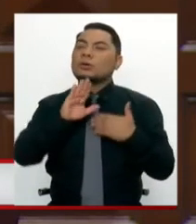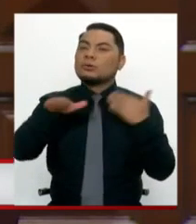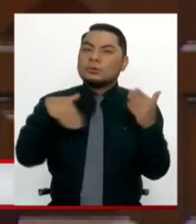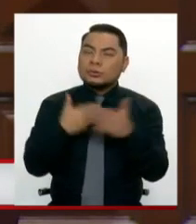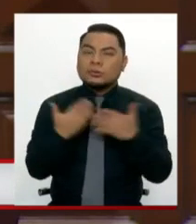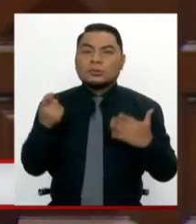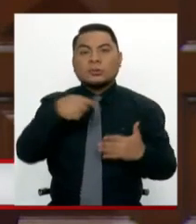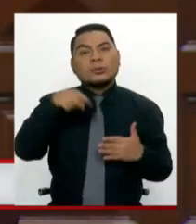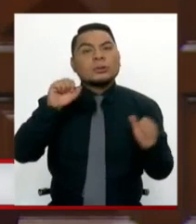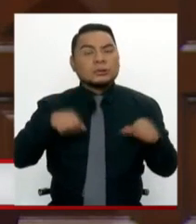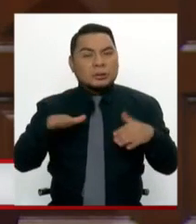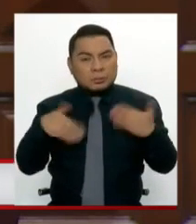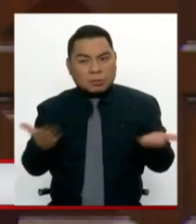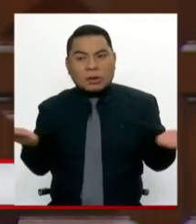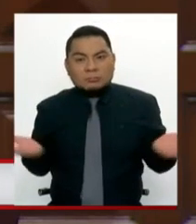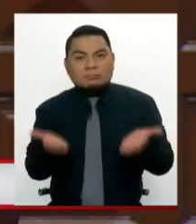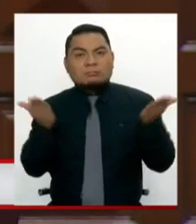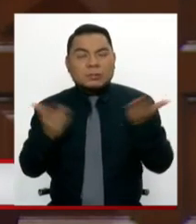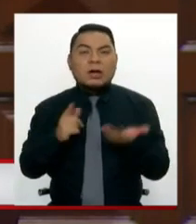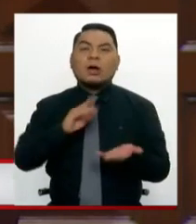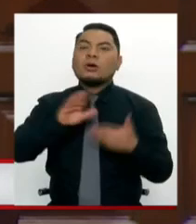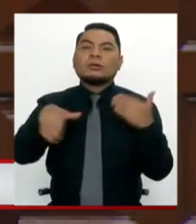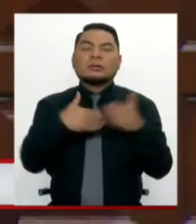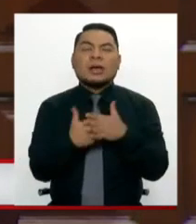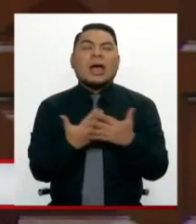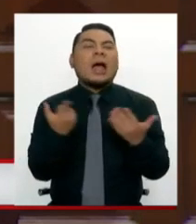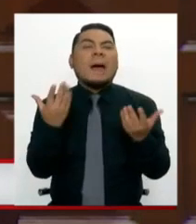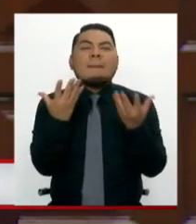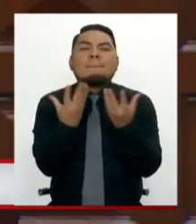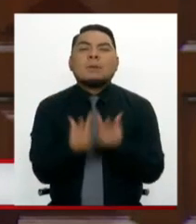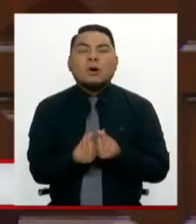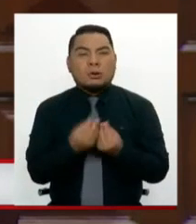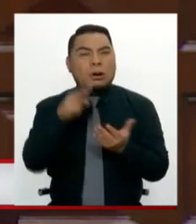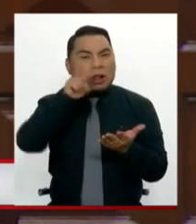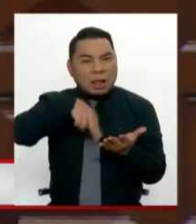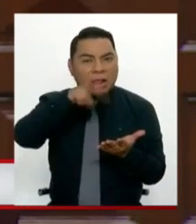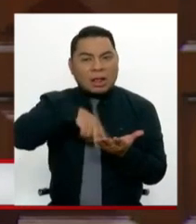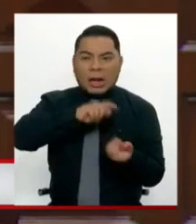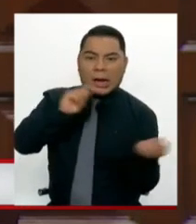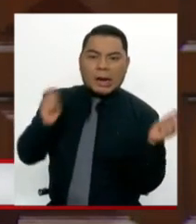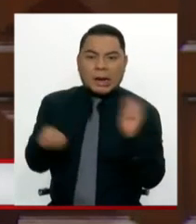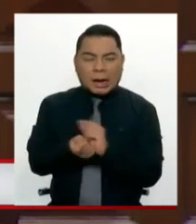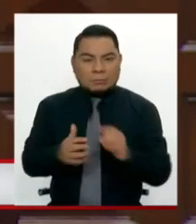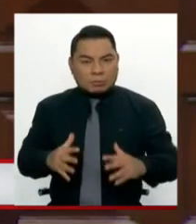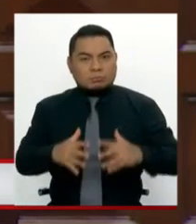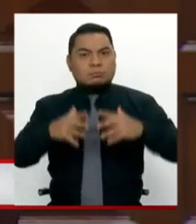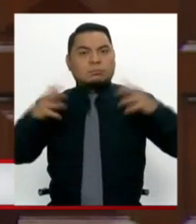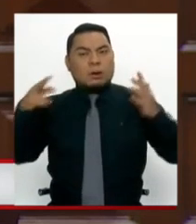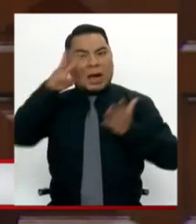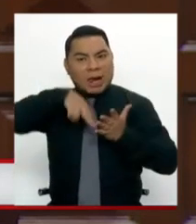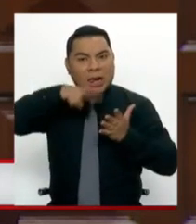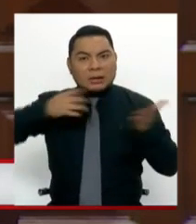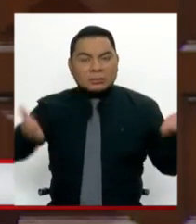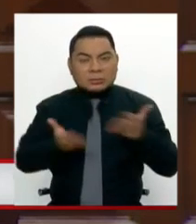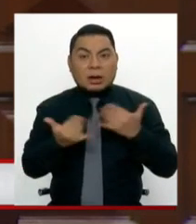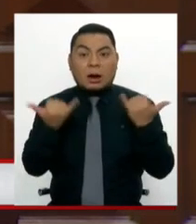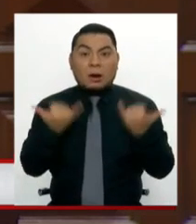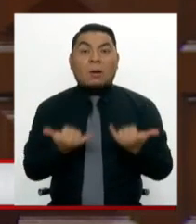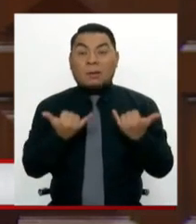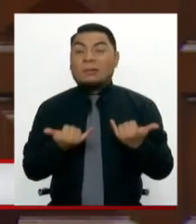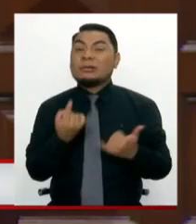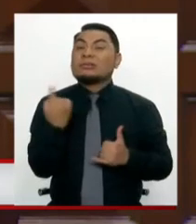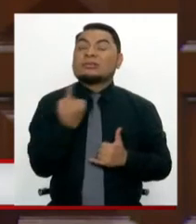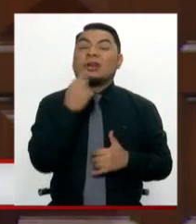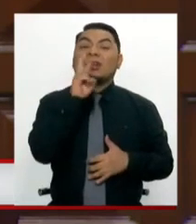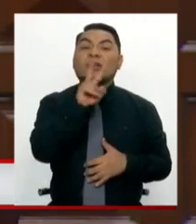que coadyuvará a revertir las bajas cifras vinculadas al hábito de la lectura, ya que hoy por hoy, aproximadamente,